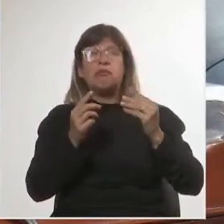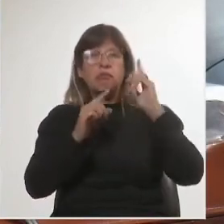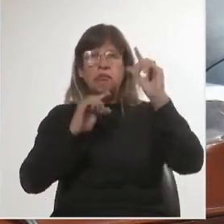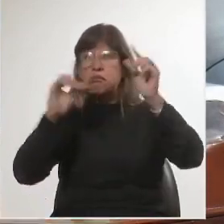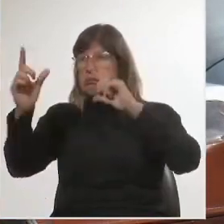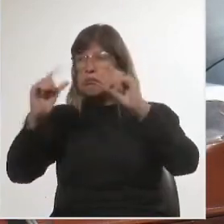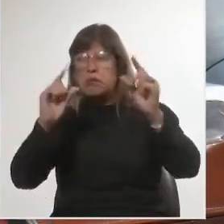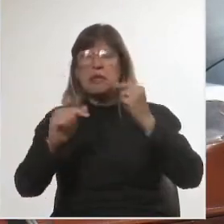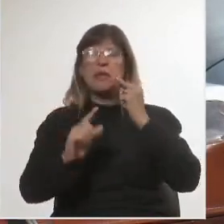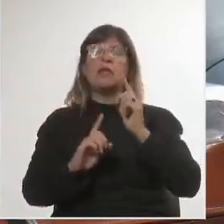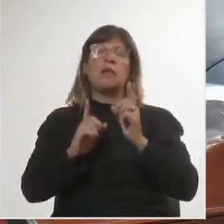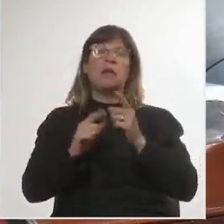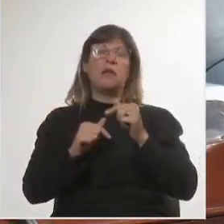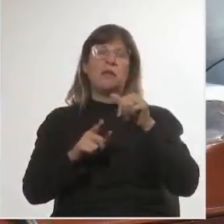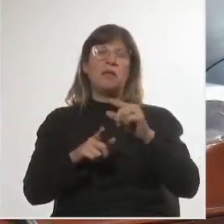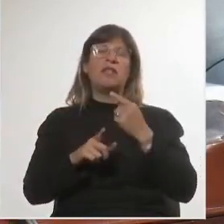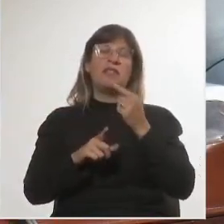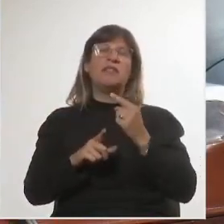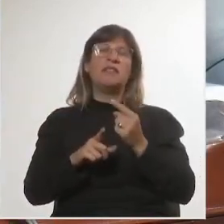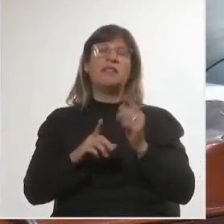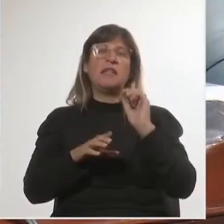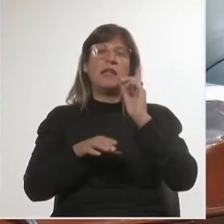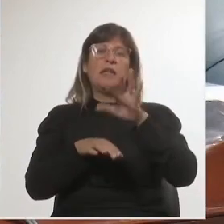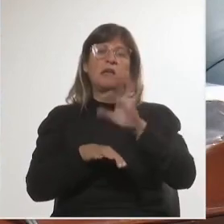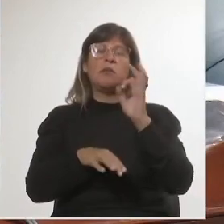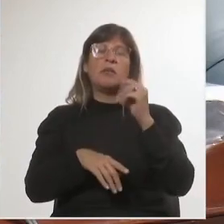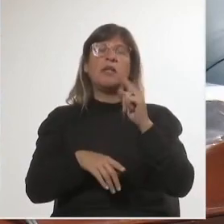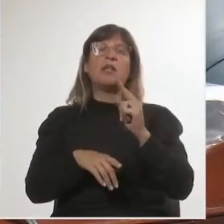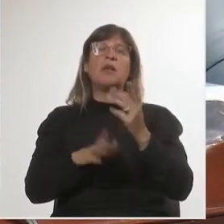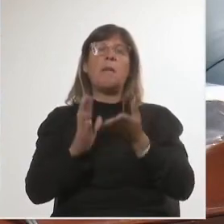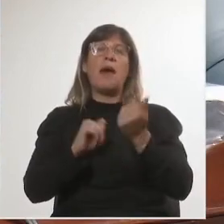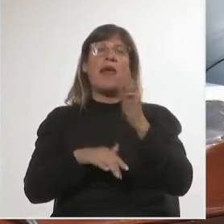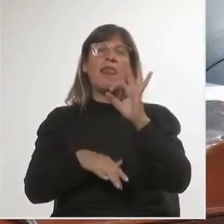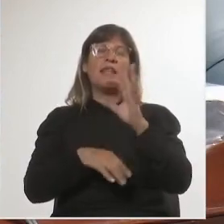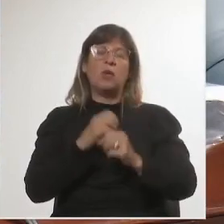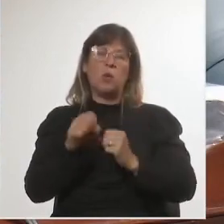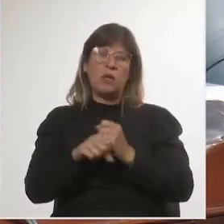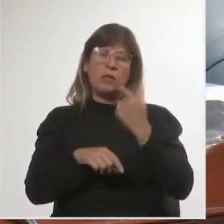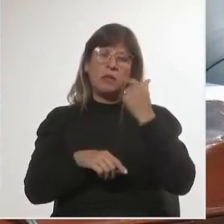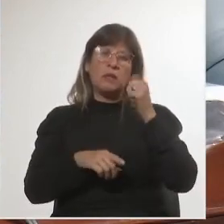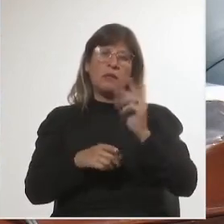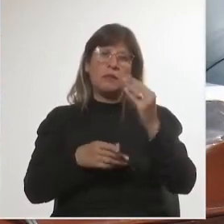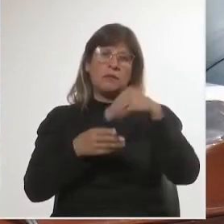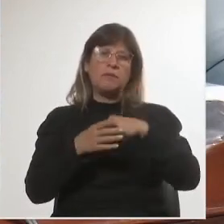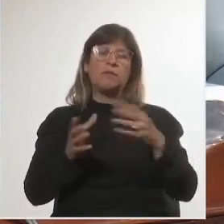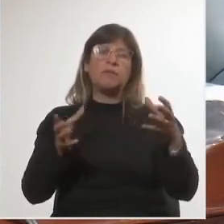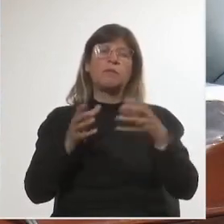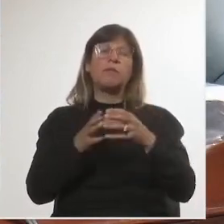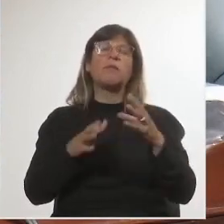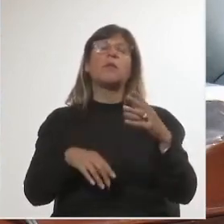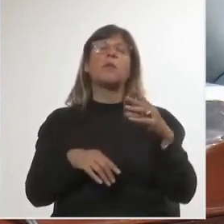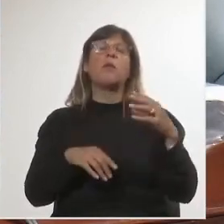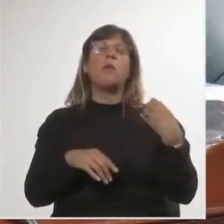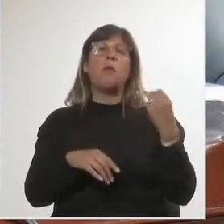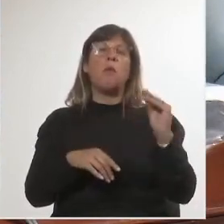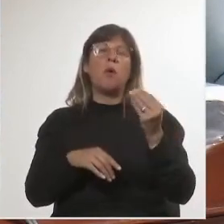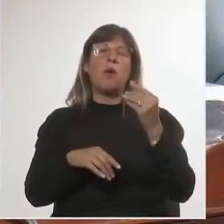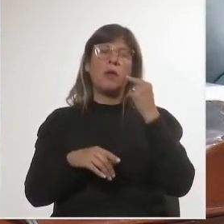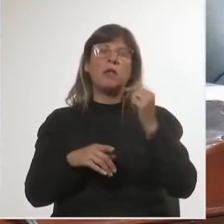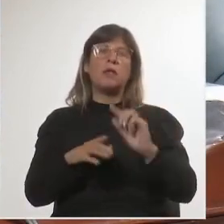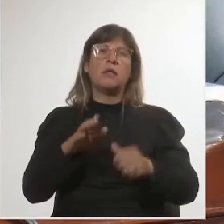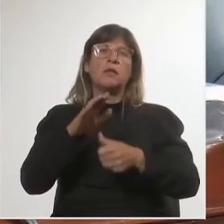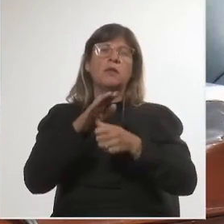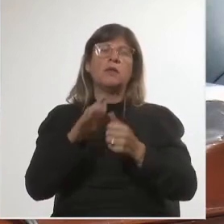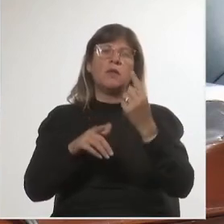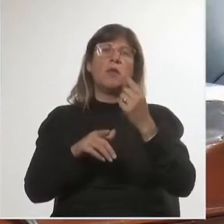La misma se erigió hace más de 5 décadas y su actual directiva está integrada por un grupo de jóvenes presidido por el nieto de